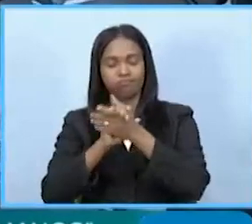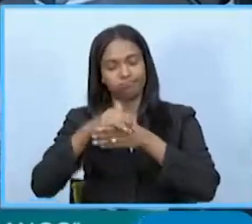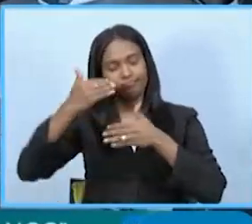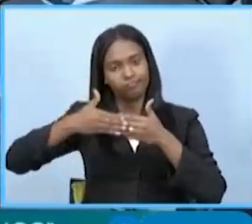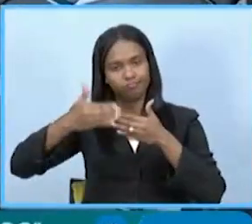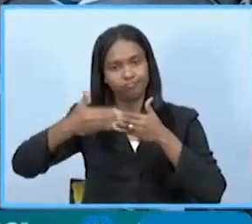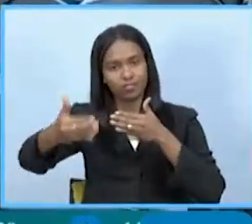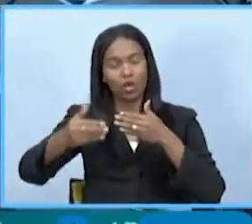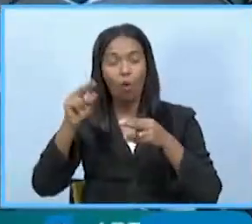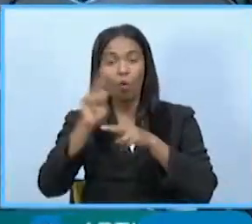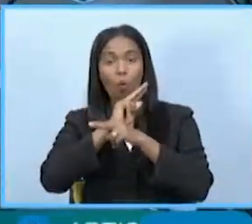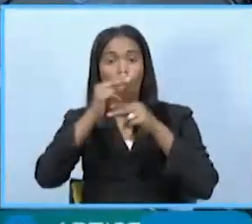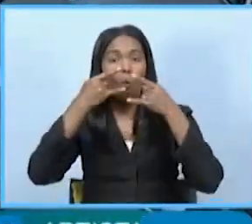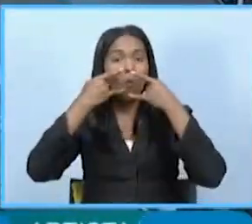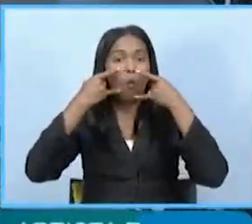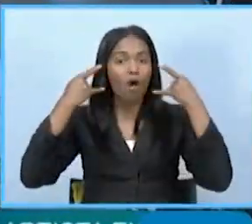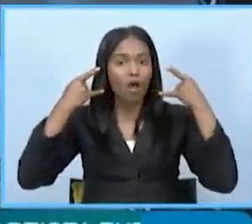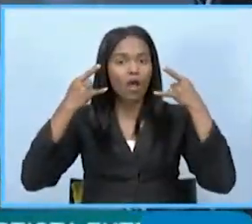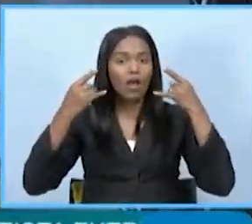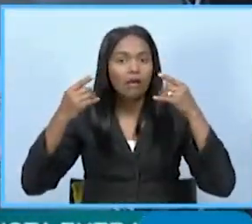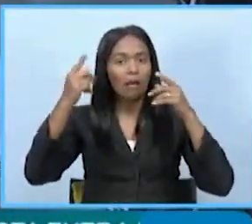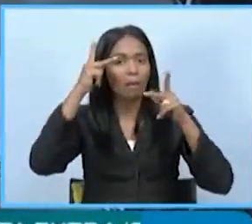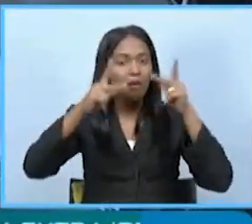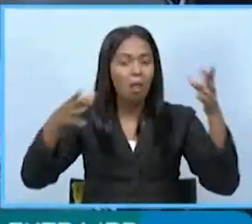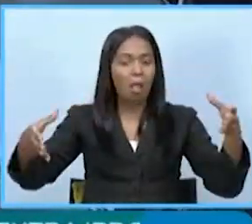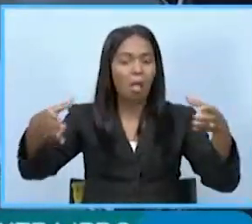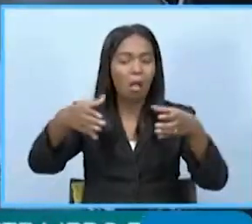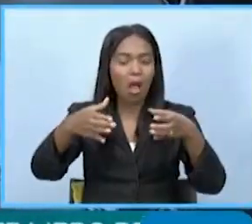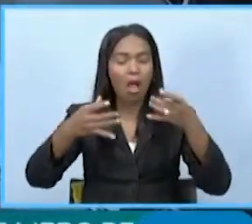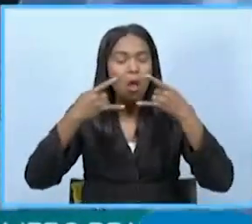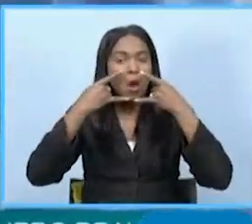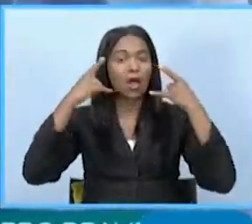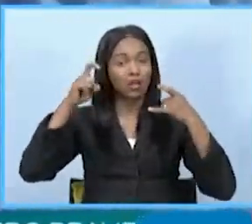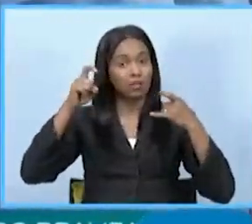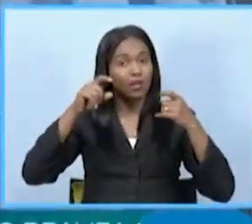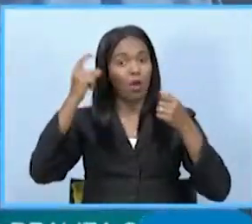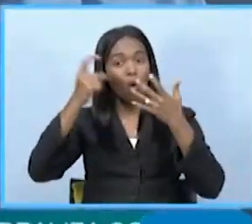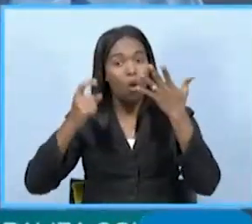manos, el uso de mascarilla ante la exposición, entre otras